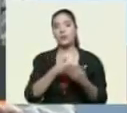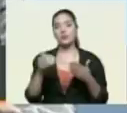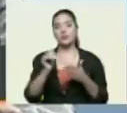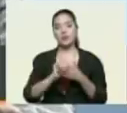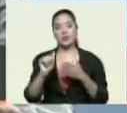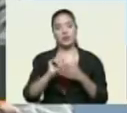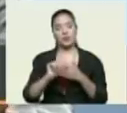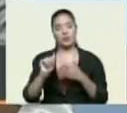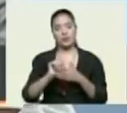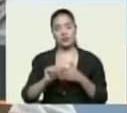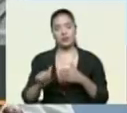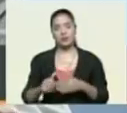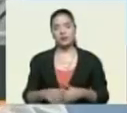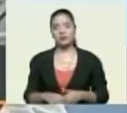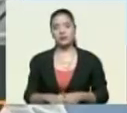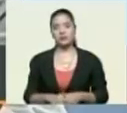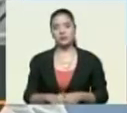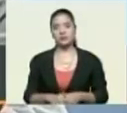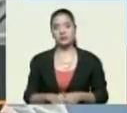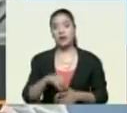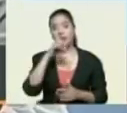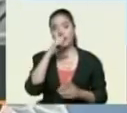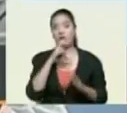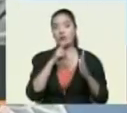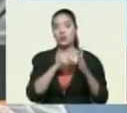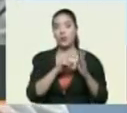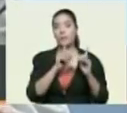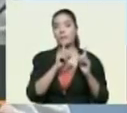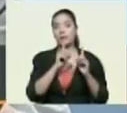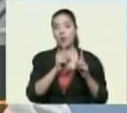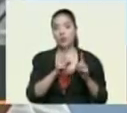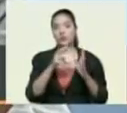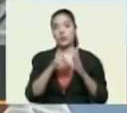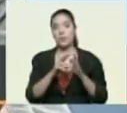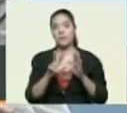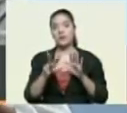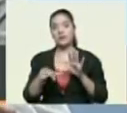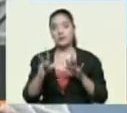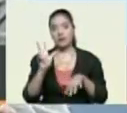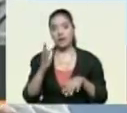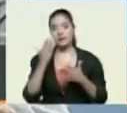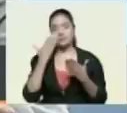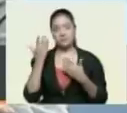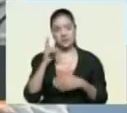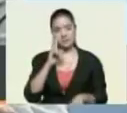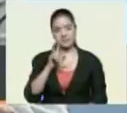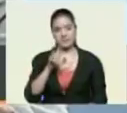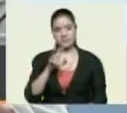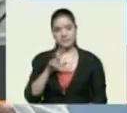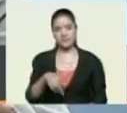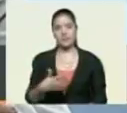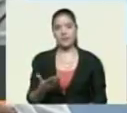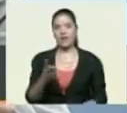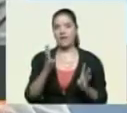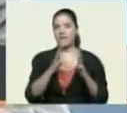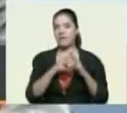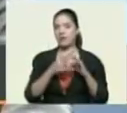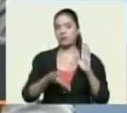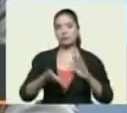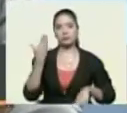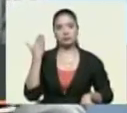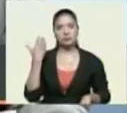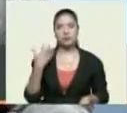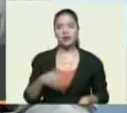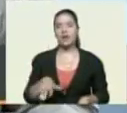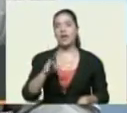dólares entre el 2011 y el 2013. Vean la irregularidad, sobrefacturación de más